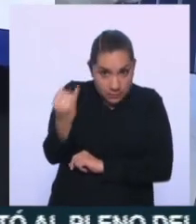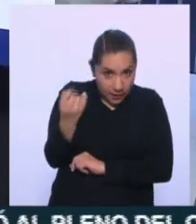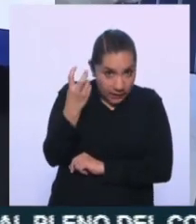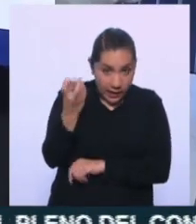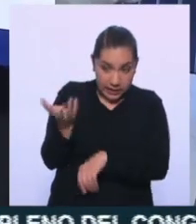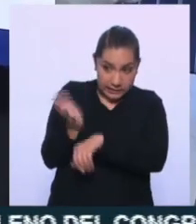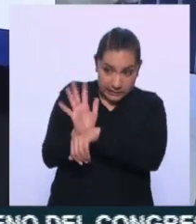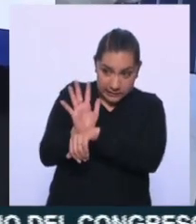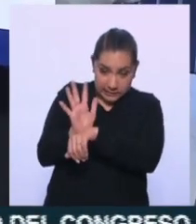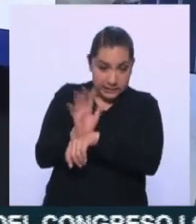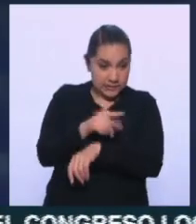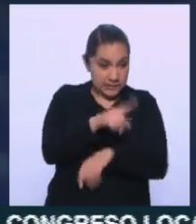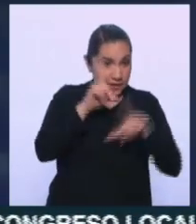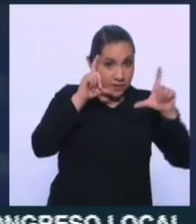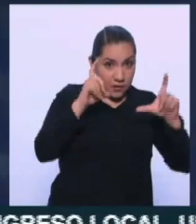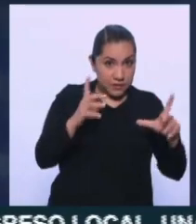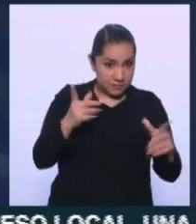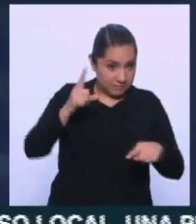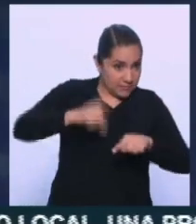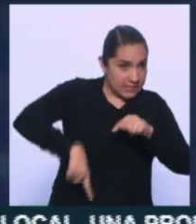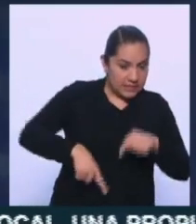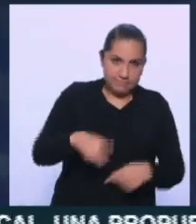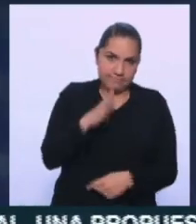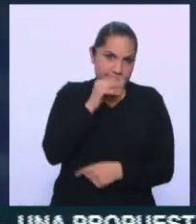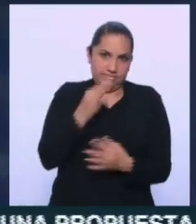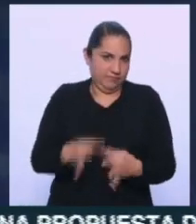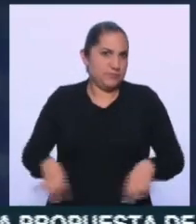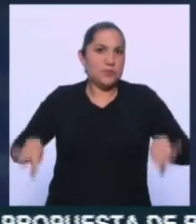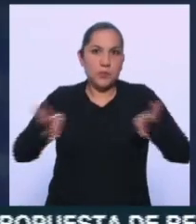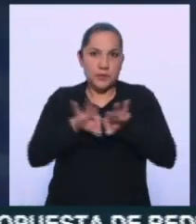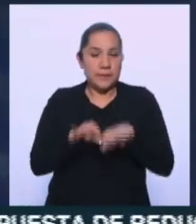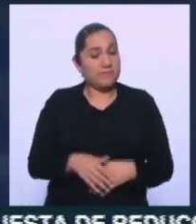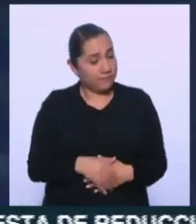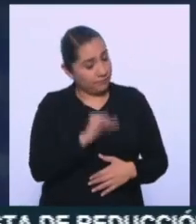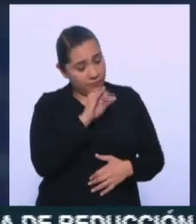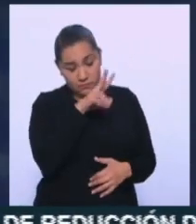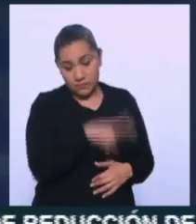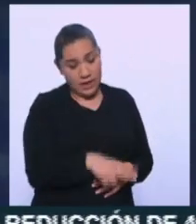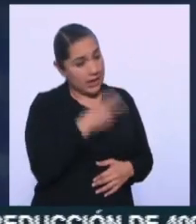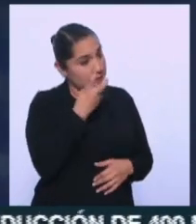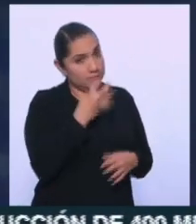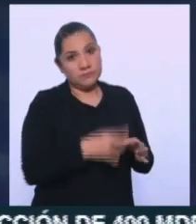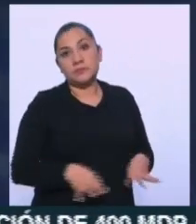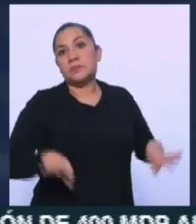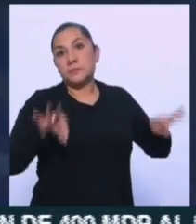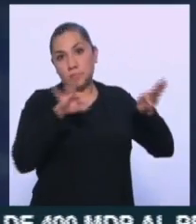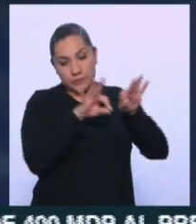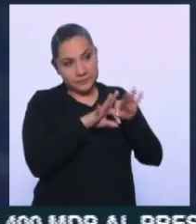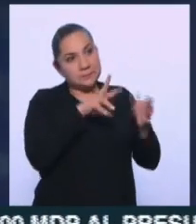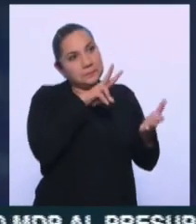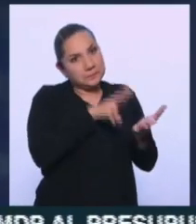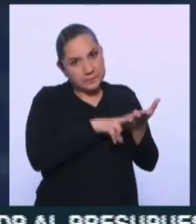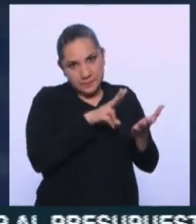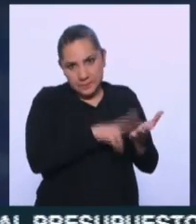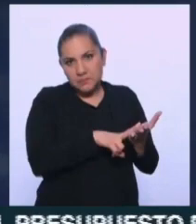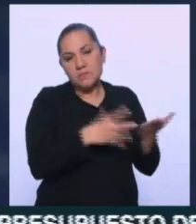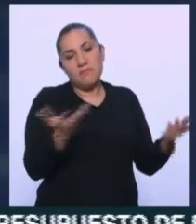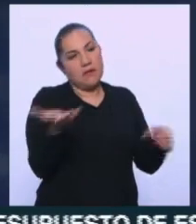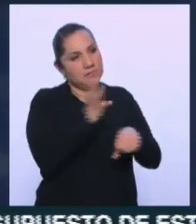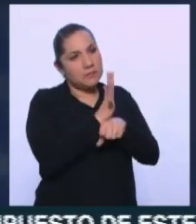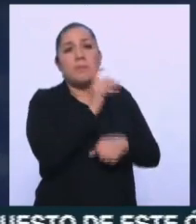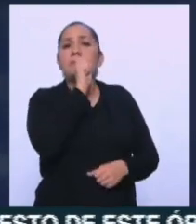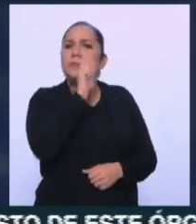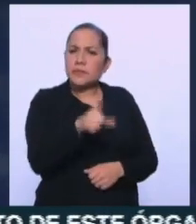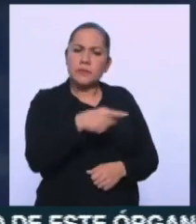sentido estamos impulsando un proyecto de capacitación de jóvenes para que ellos mismos puedan producir. Entonces estamos iniciando con las